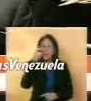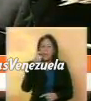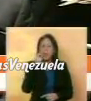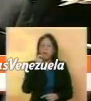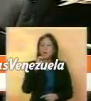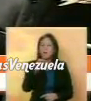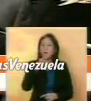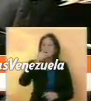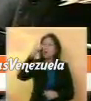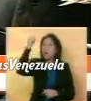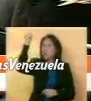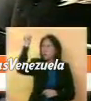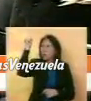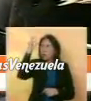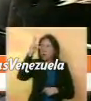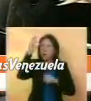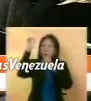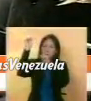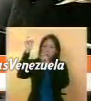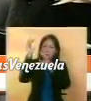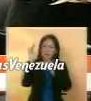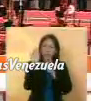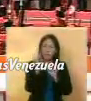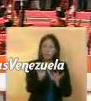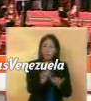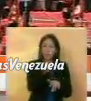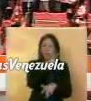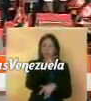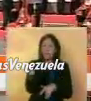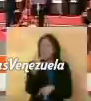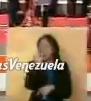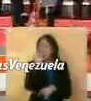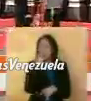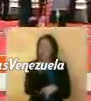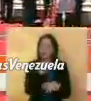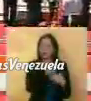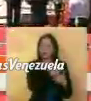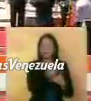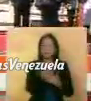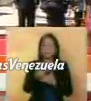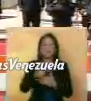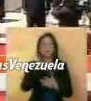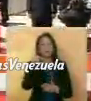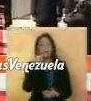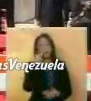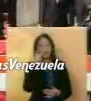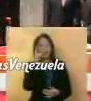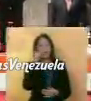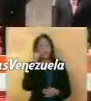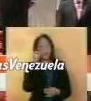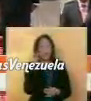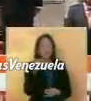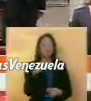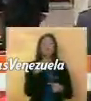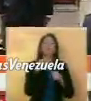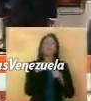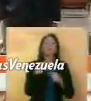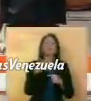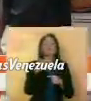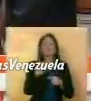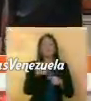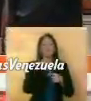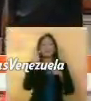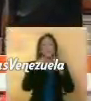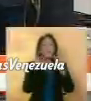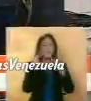luz de un pueblo, cura de los pobres. Fernando Lugo, obispo católico que dejó los hábitos para asumir la política, resaltó al llegar